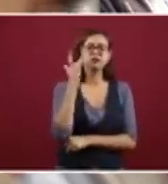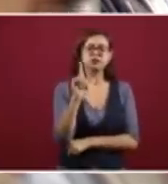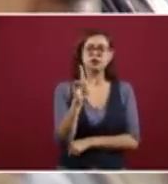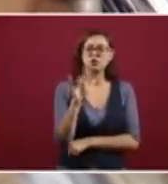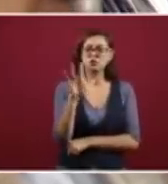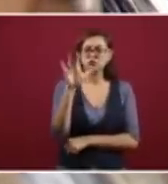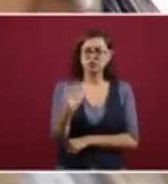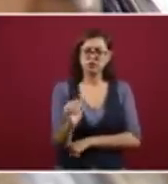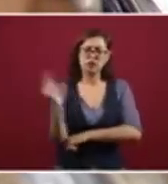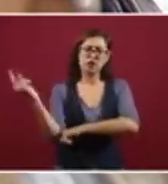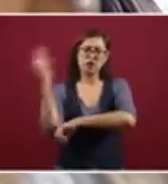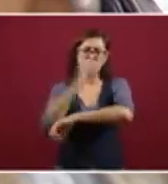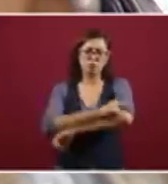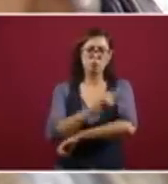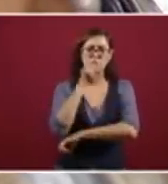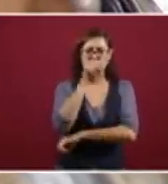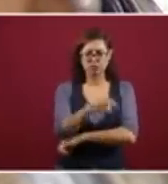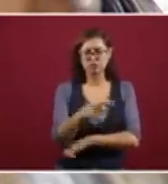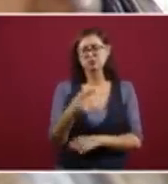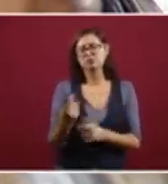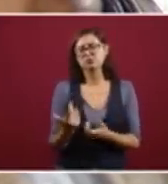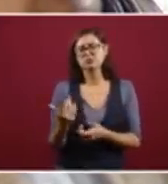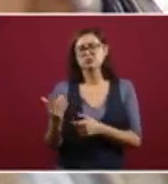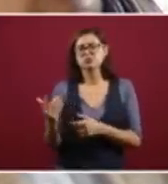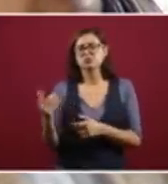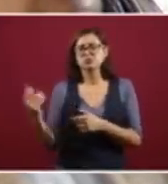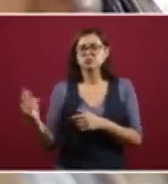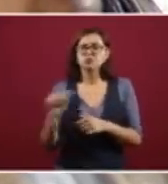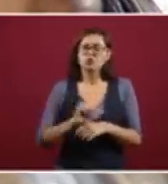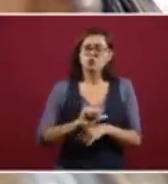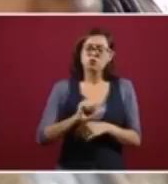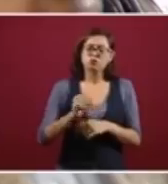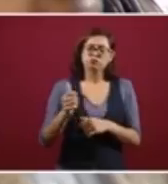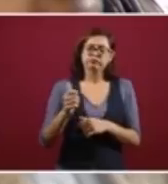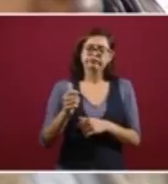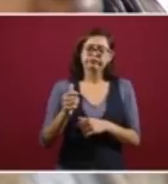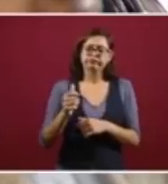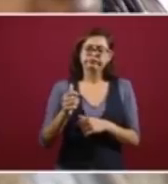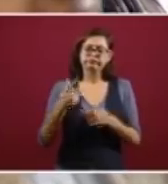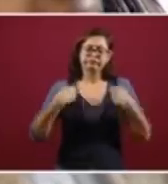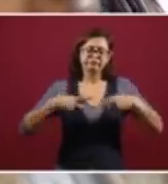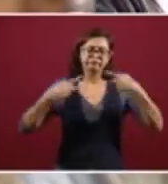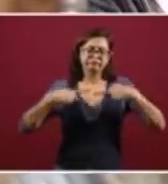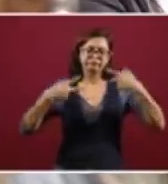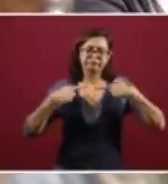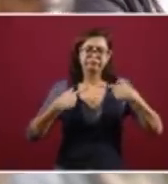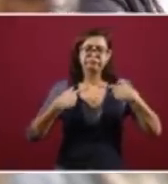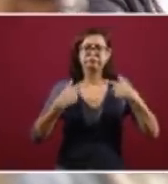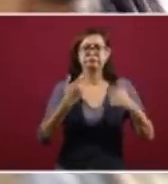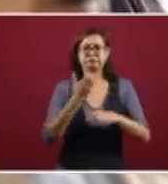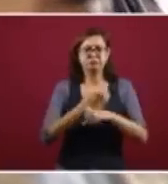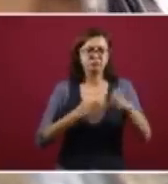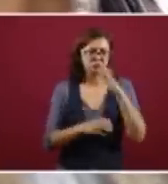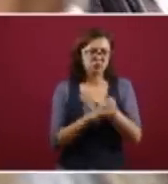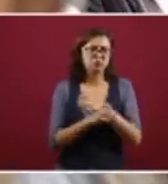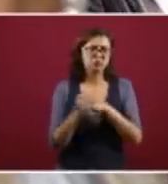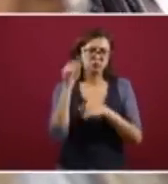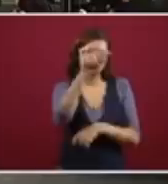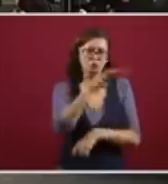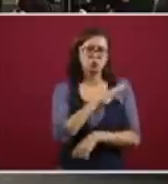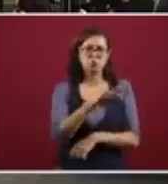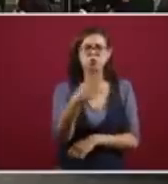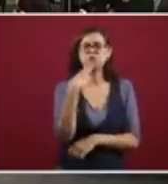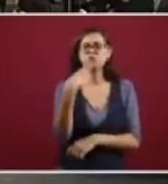funja como una alternativa para ingreso y egresos de pasajeros y carga.